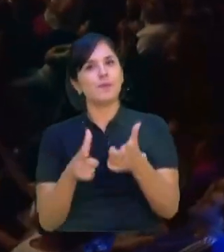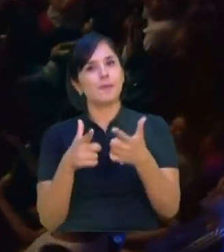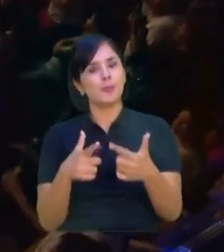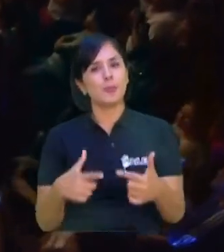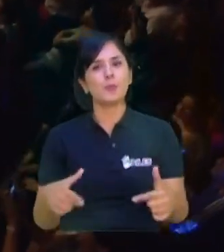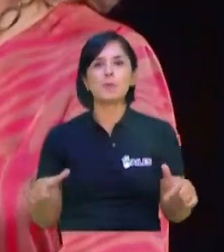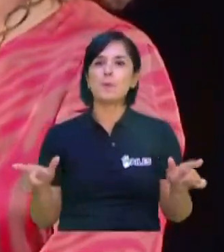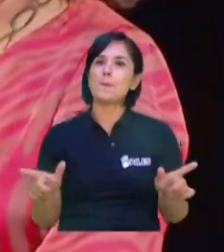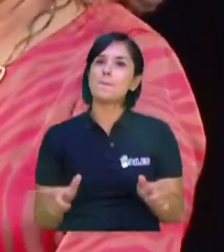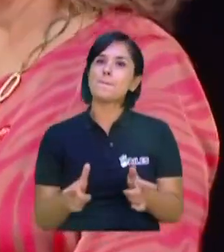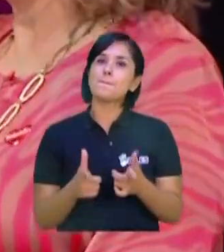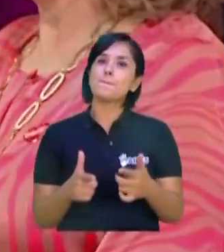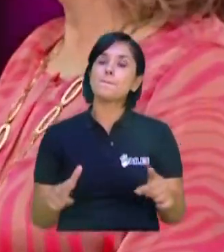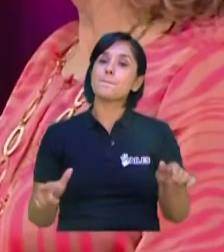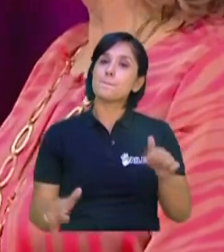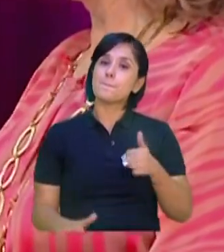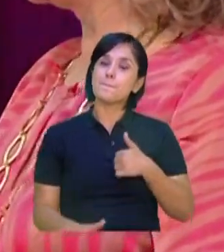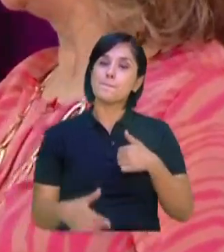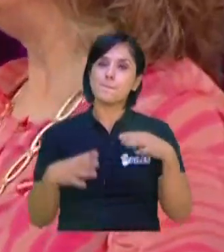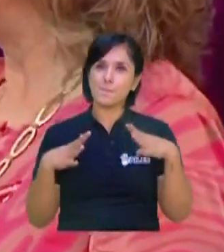feliz. Que lo cumpla